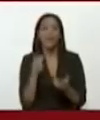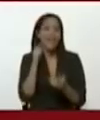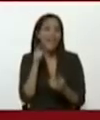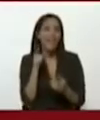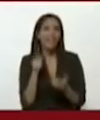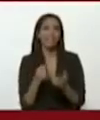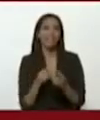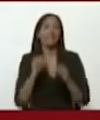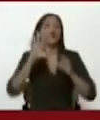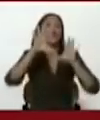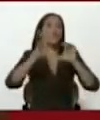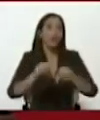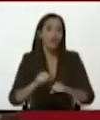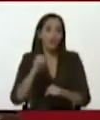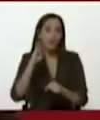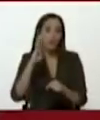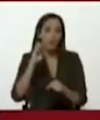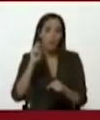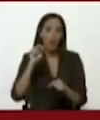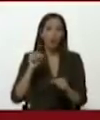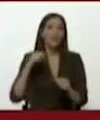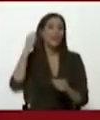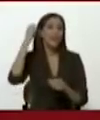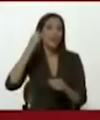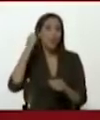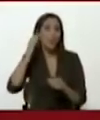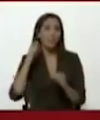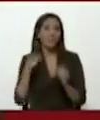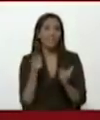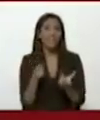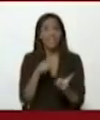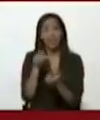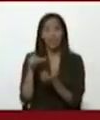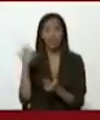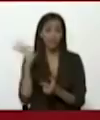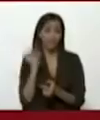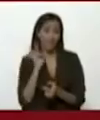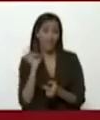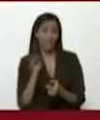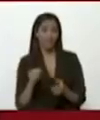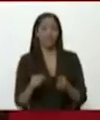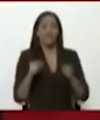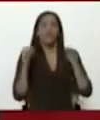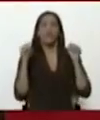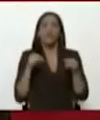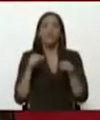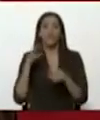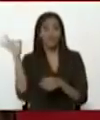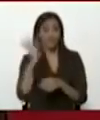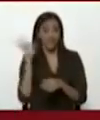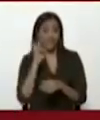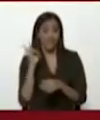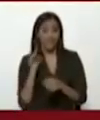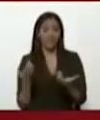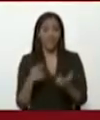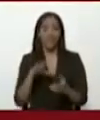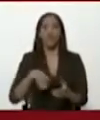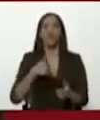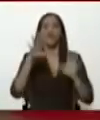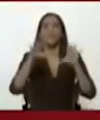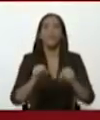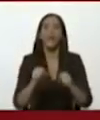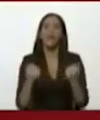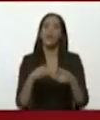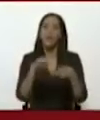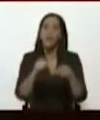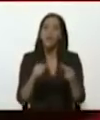los compradores de bonos en Europa. Y él es el que está cobrando esos intereses. Con esos intereses que él logró comprar, es que compró el